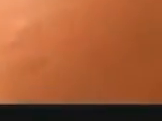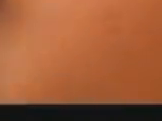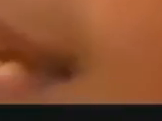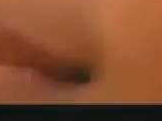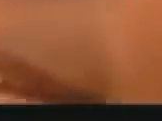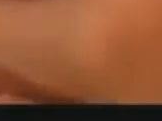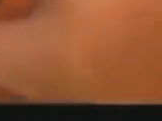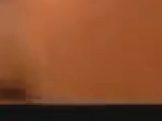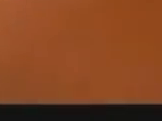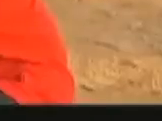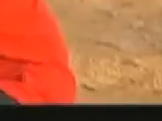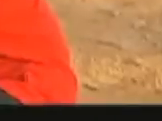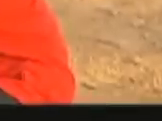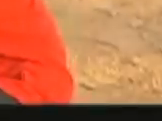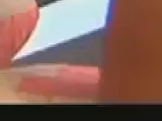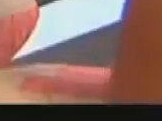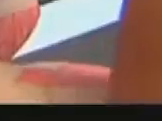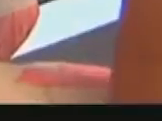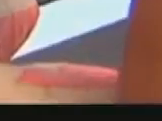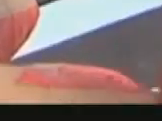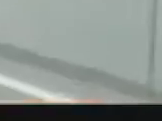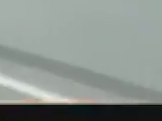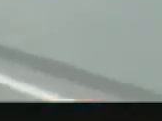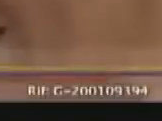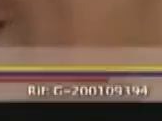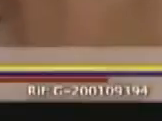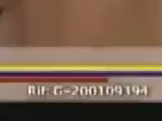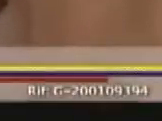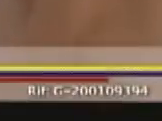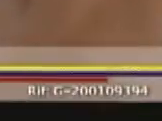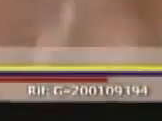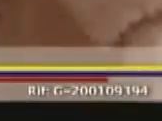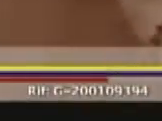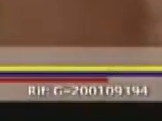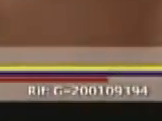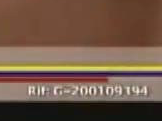y mucha gente tiene viviend aquí no se está viendo colores aquí se